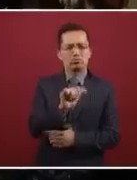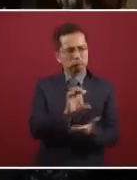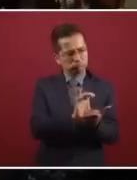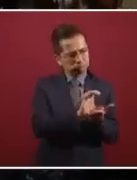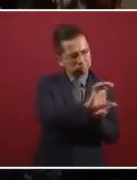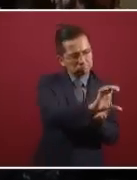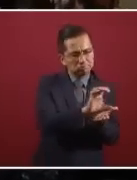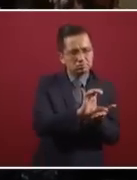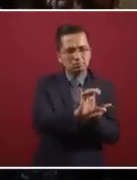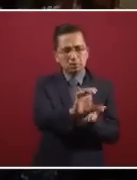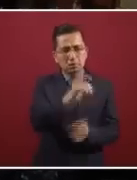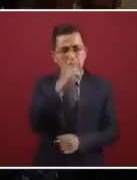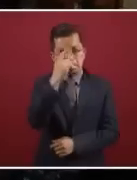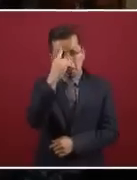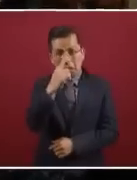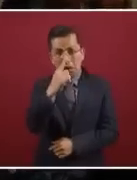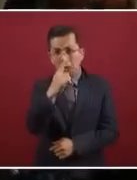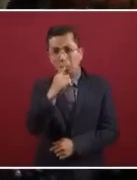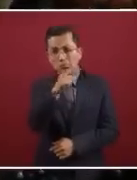para seguir